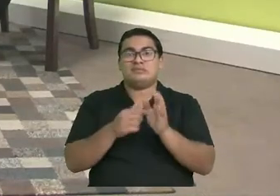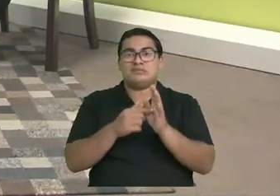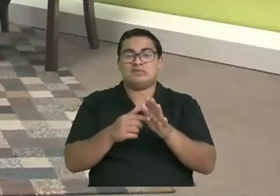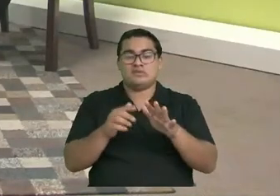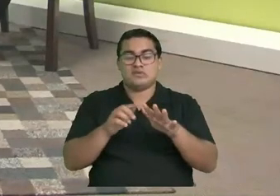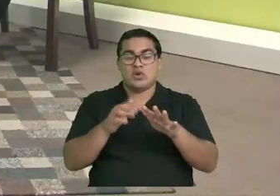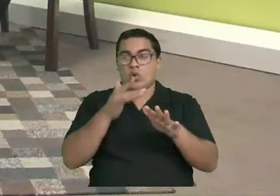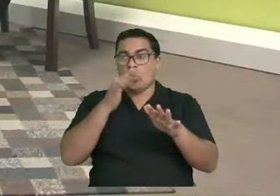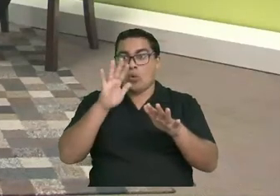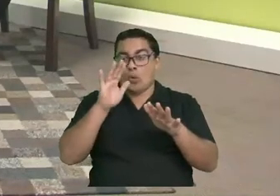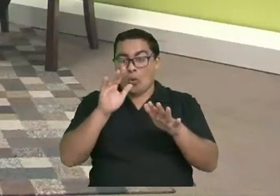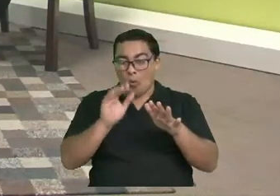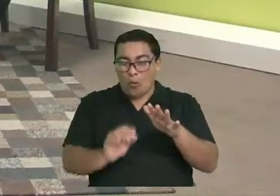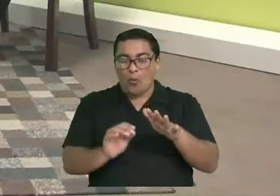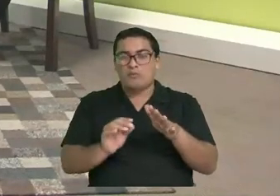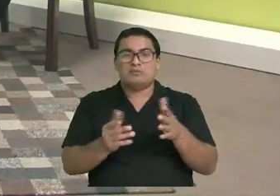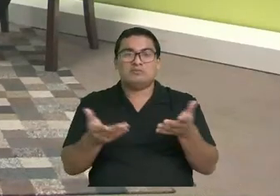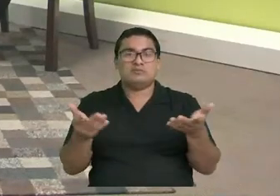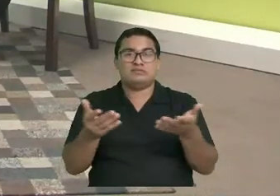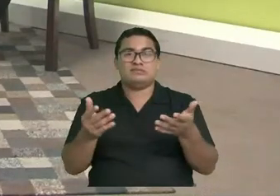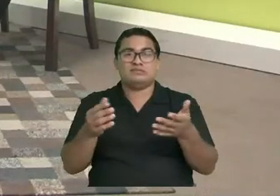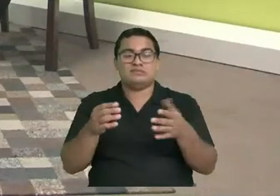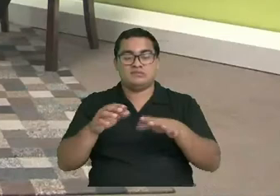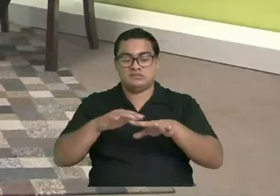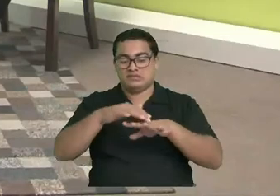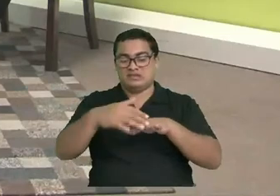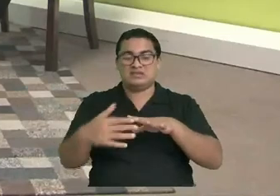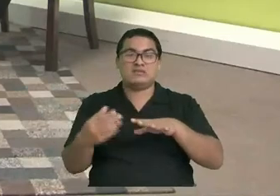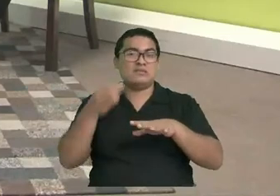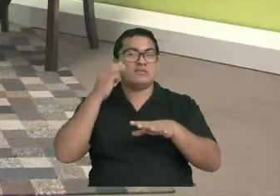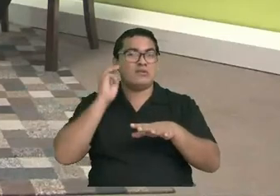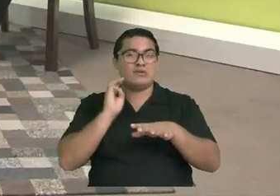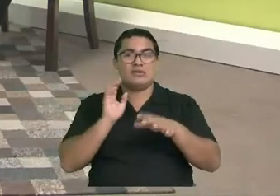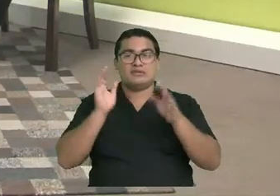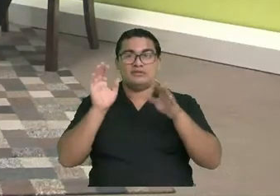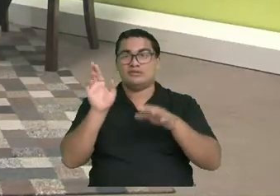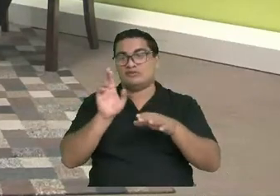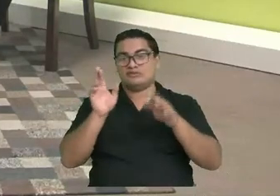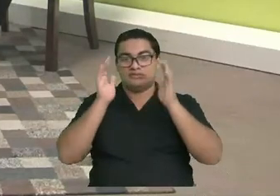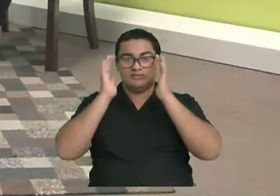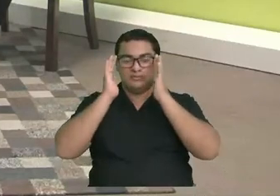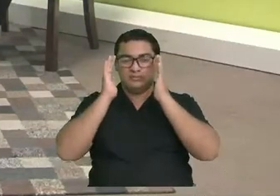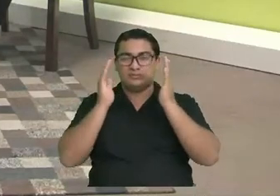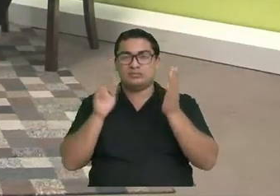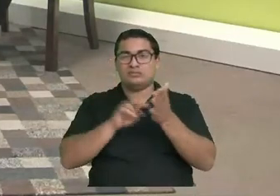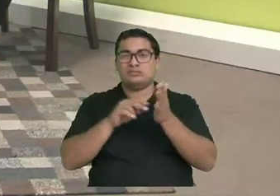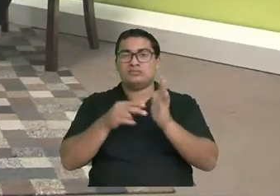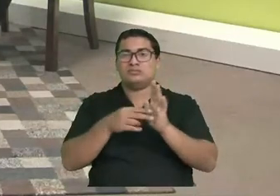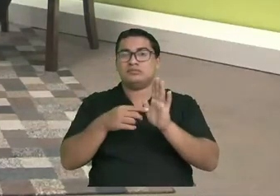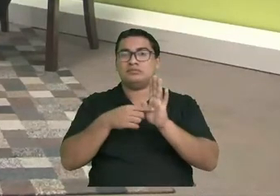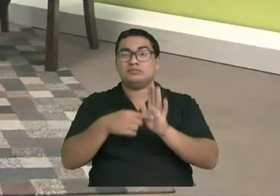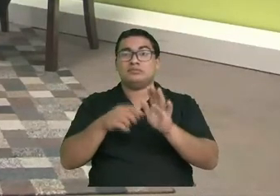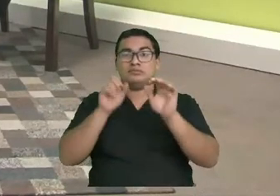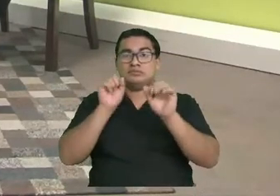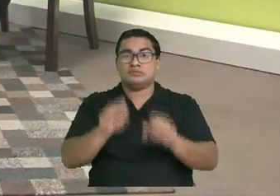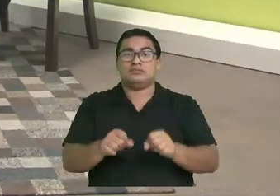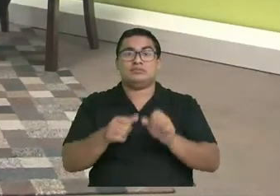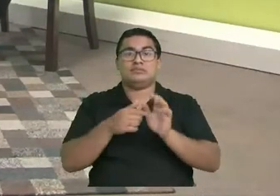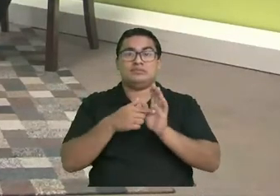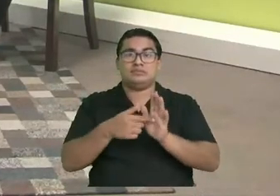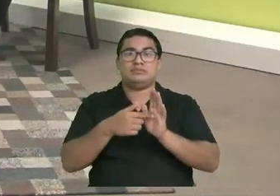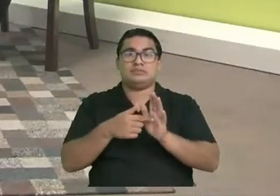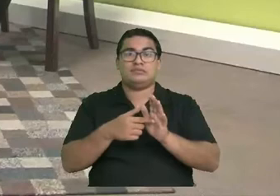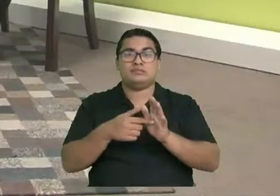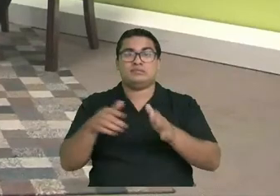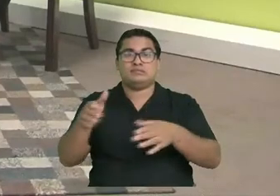palidez, la mano morada o enrojecida. Estas manifestaciones también se pueden presentar